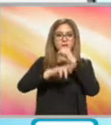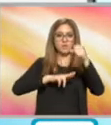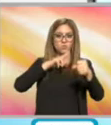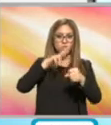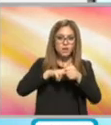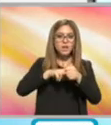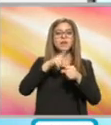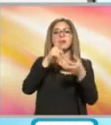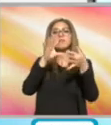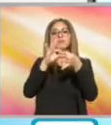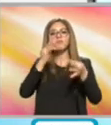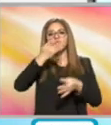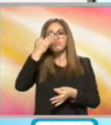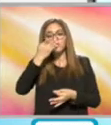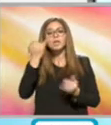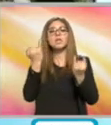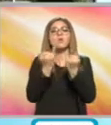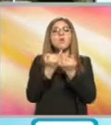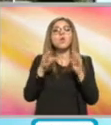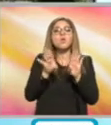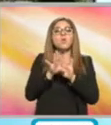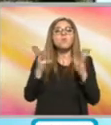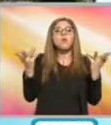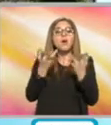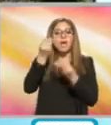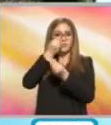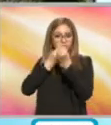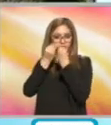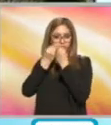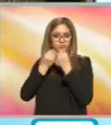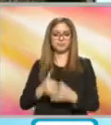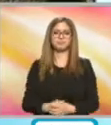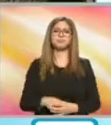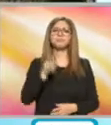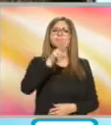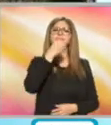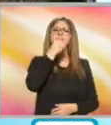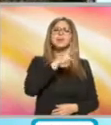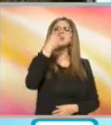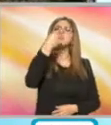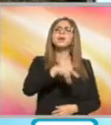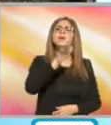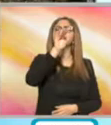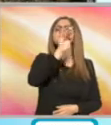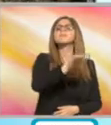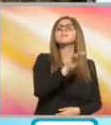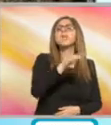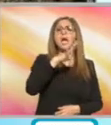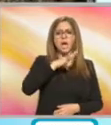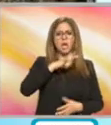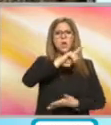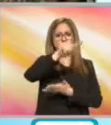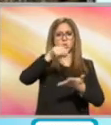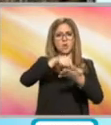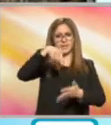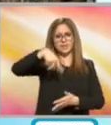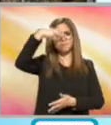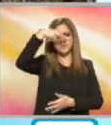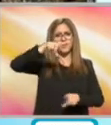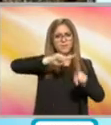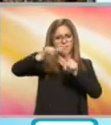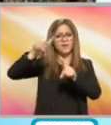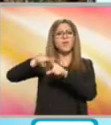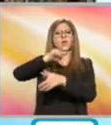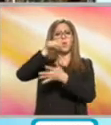una terraza de alimentos. Sí, va a estar muy padre. Oye, Pati, vayan. Sabemos que aquí con la Ciudad de México contamos con muchos espacios verdes, contamos con una gran variedad